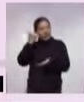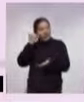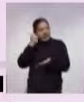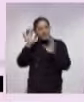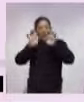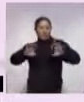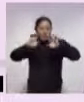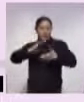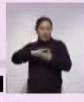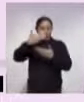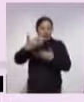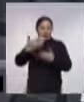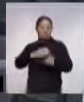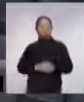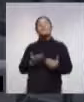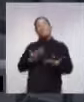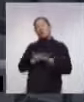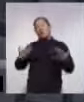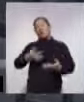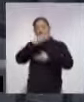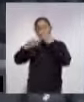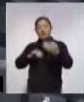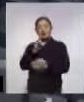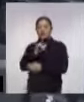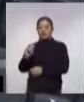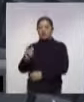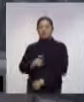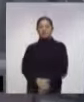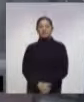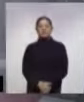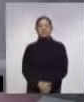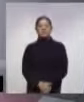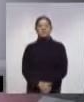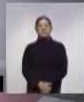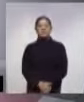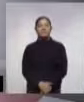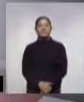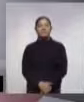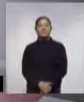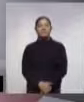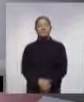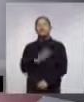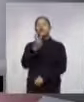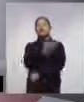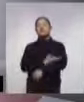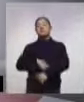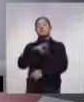teléfonos móviles. Para Ahora Noticias, Lorena Temolsin.